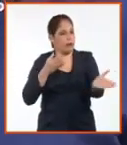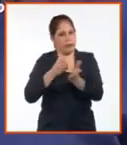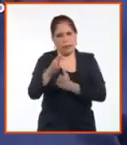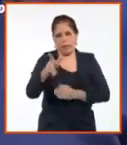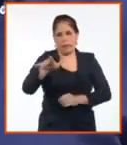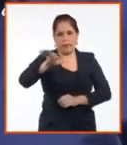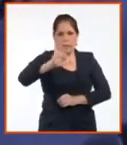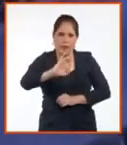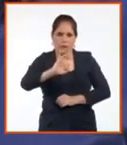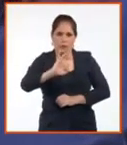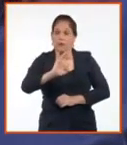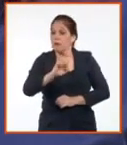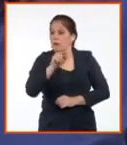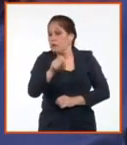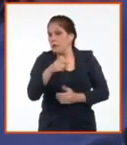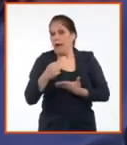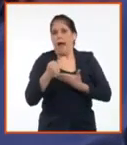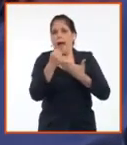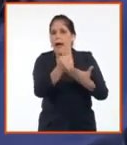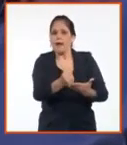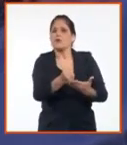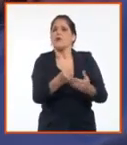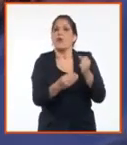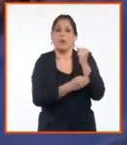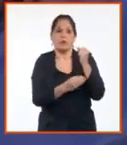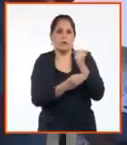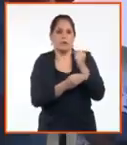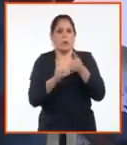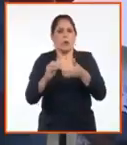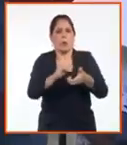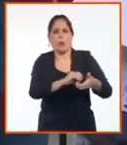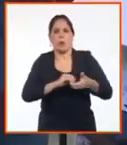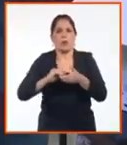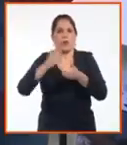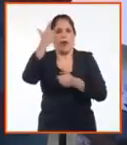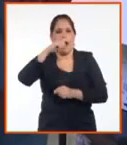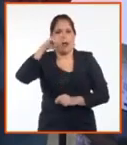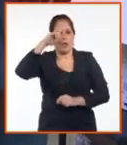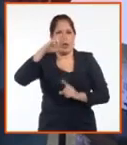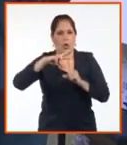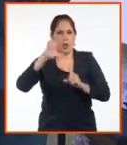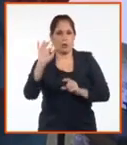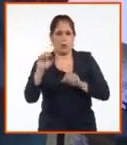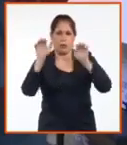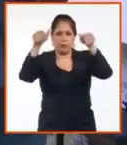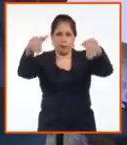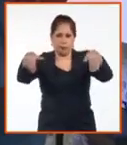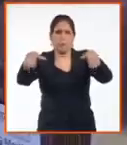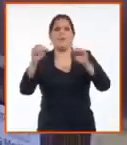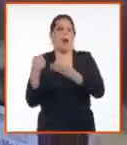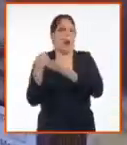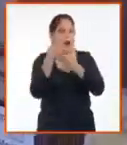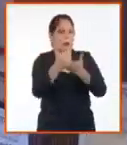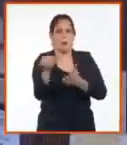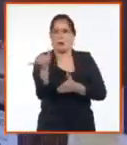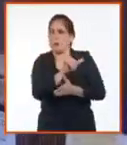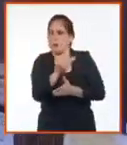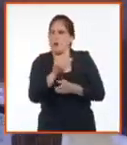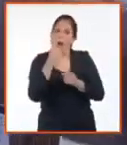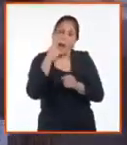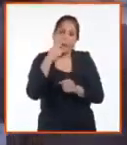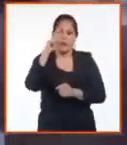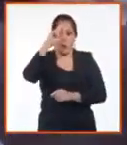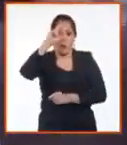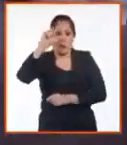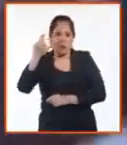con un apoyo muy fuerte de los compañeros de astro si hay existencia en el sistema o en el sistema de salud en menos